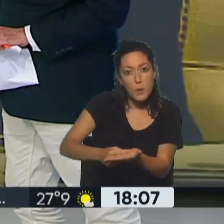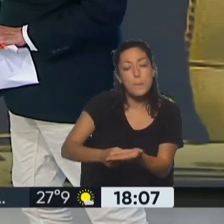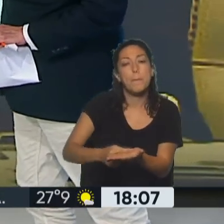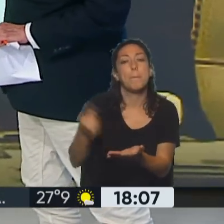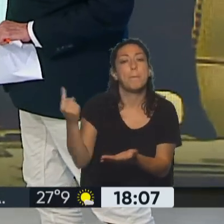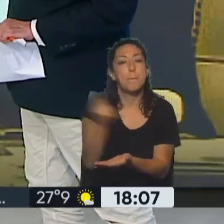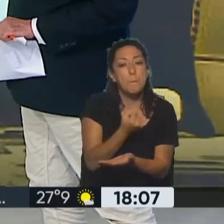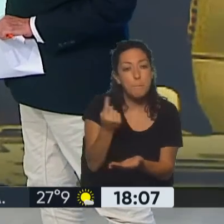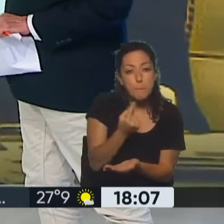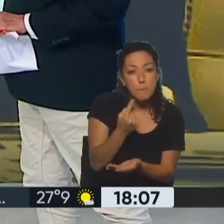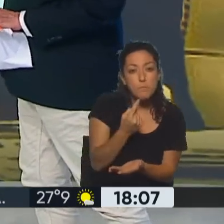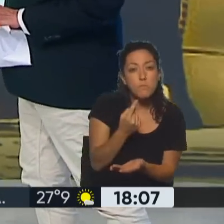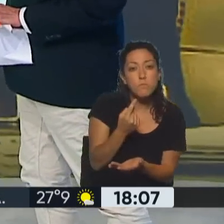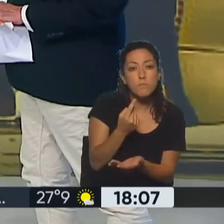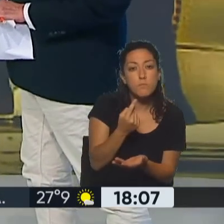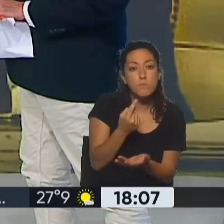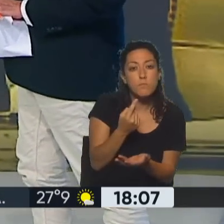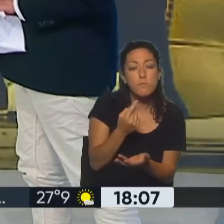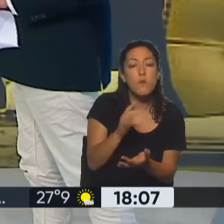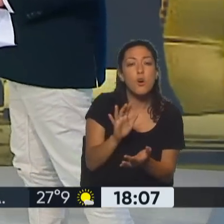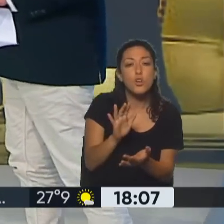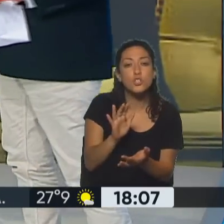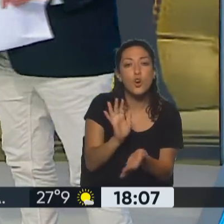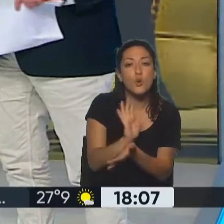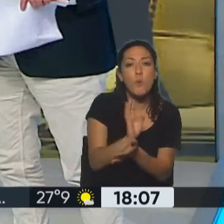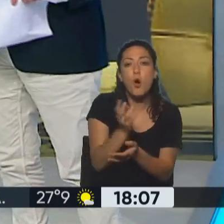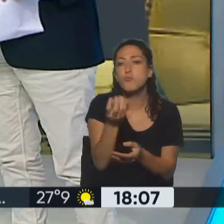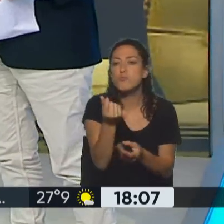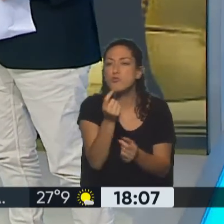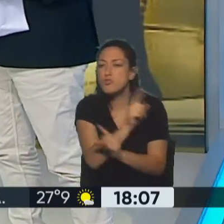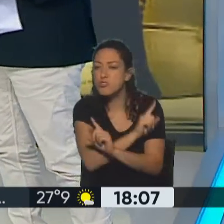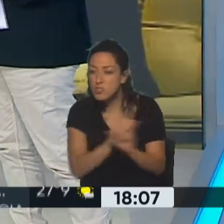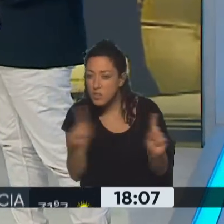cuando las estime disvaliosas